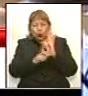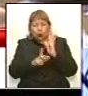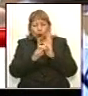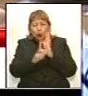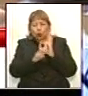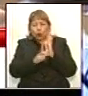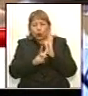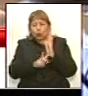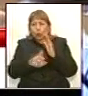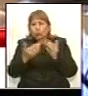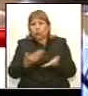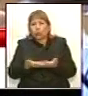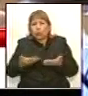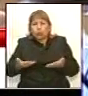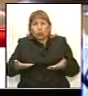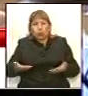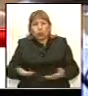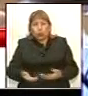equipos